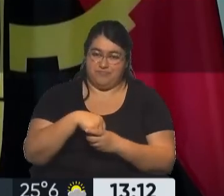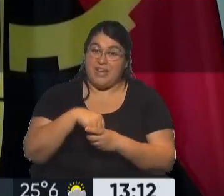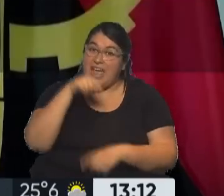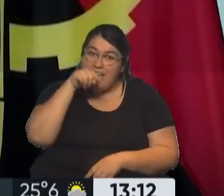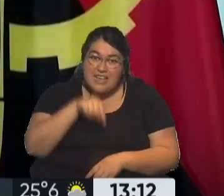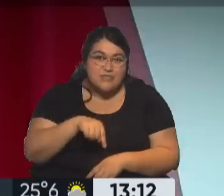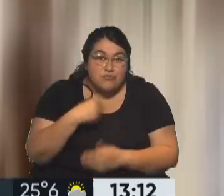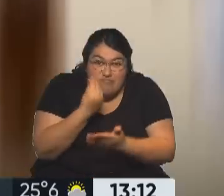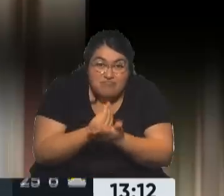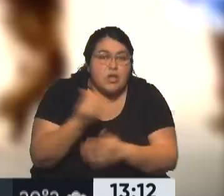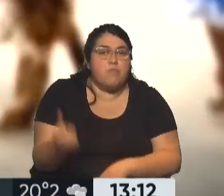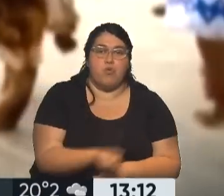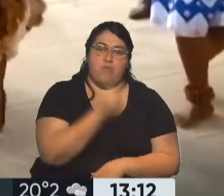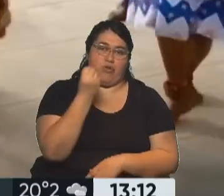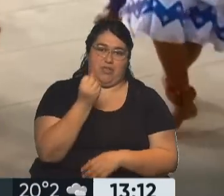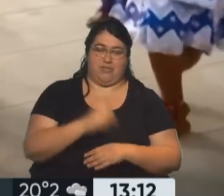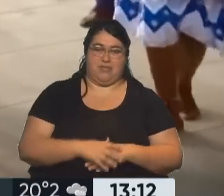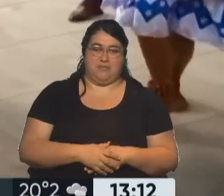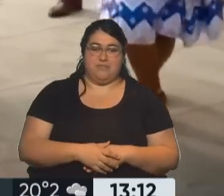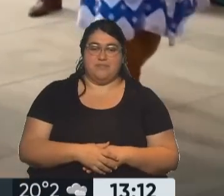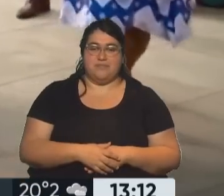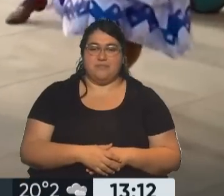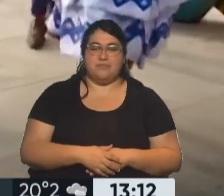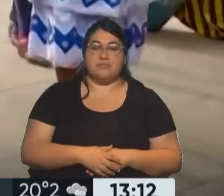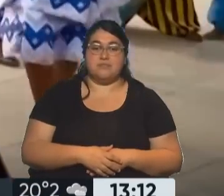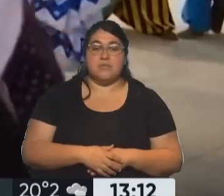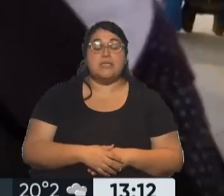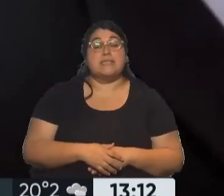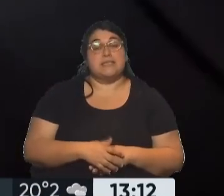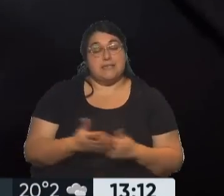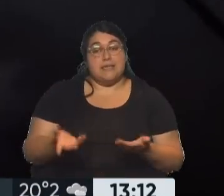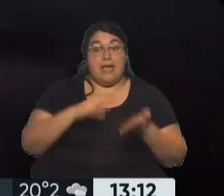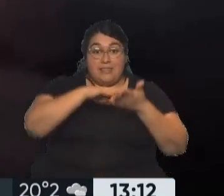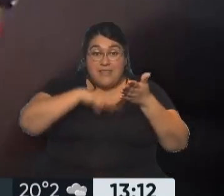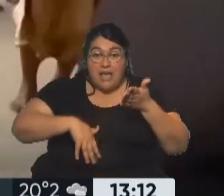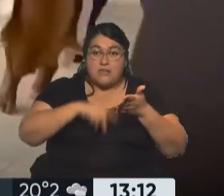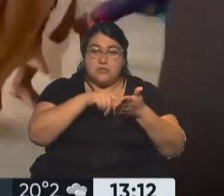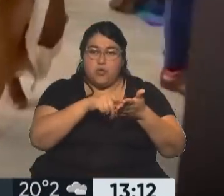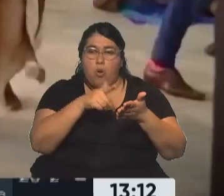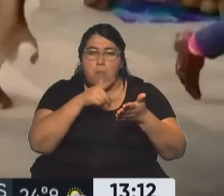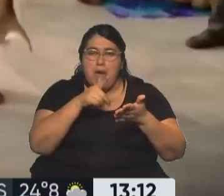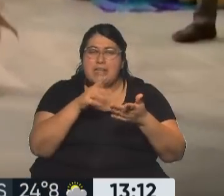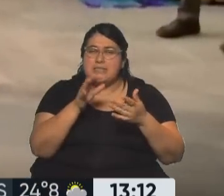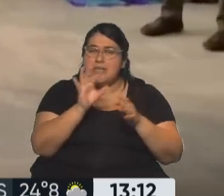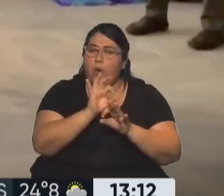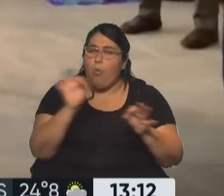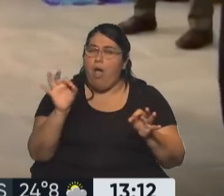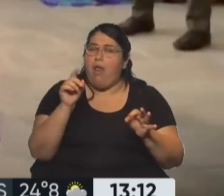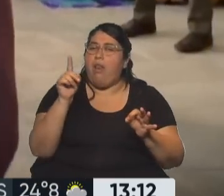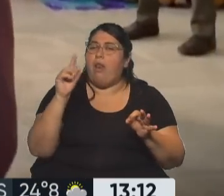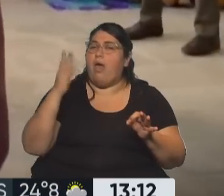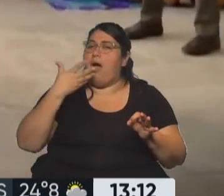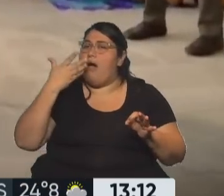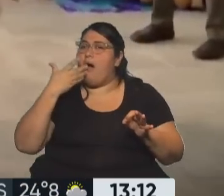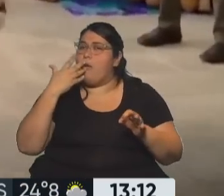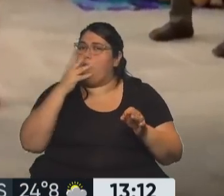muito importante. No es casualidad por caso que el texto parezca casi calcado de las palabras del presidente de Brasil,